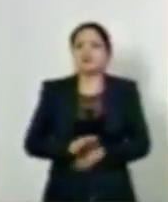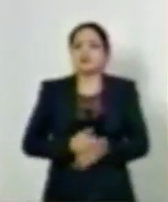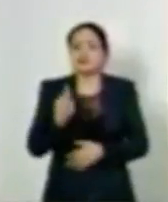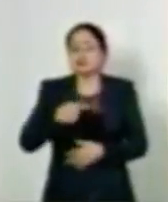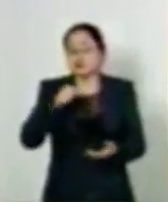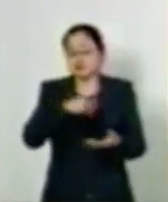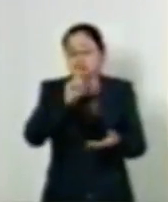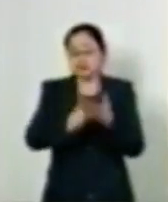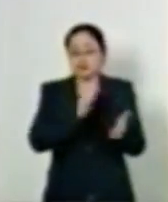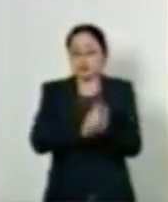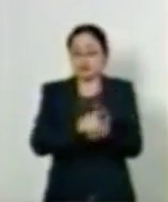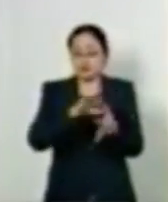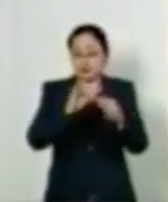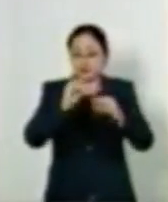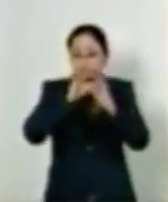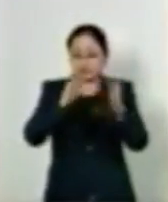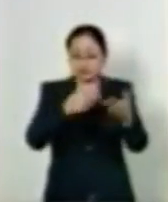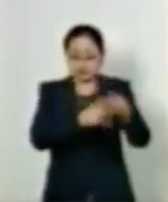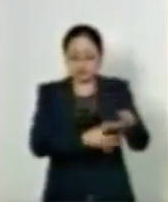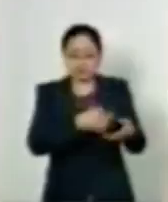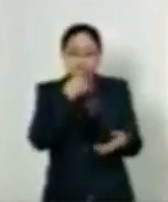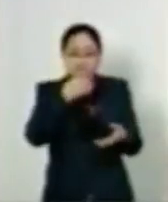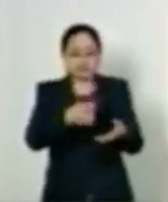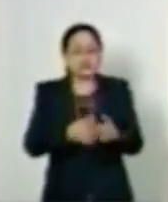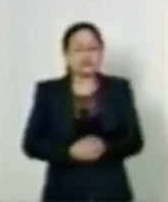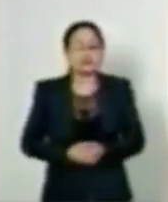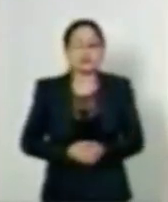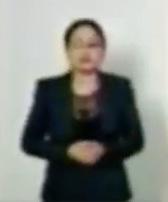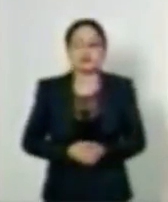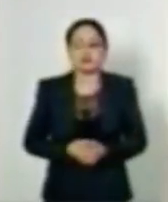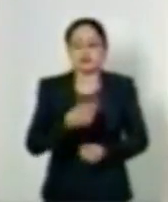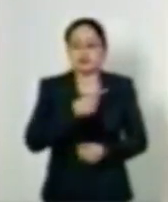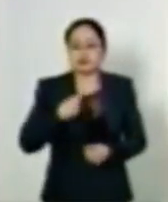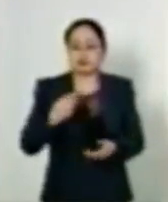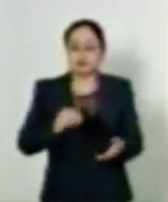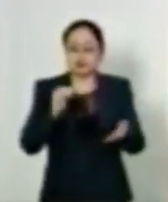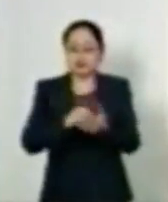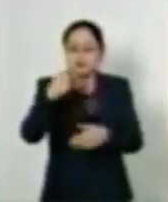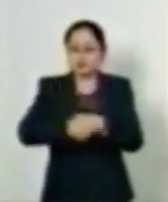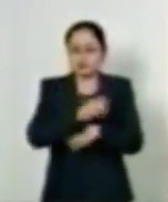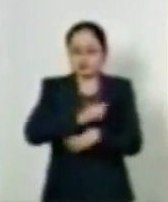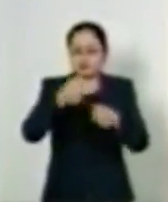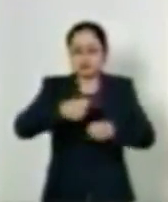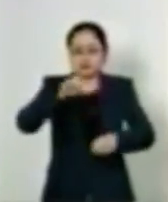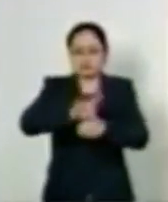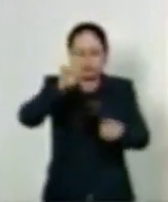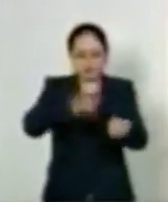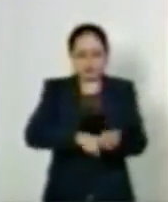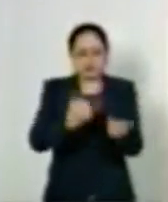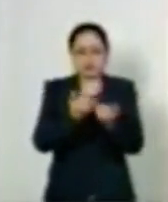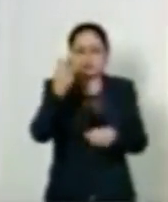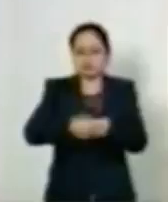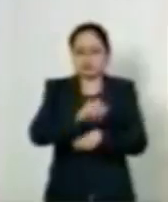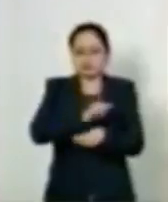mismo ordenamiento define y distingue lo que debería entenderse como amenaza a la seguridad interior y riesgo